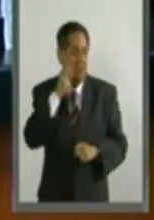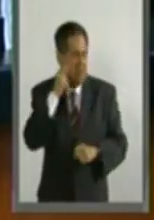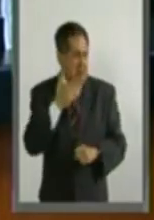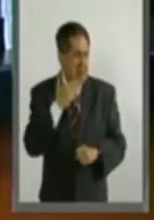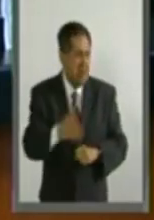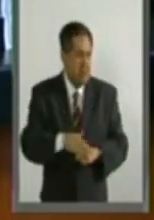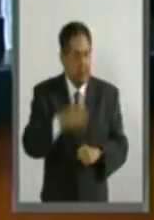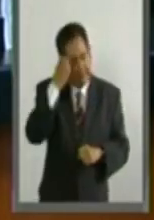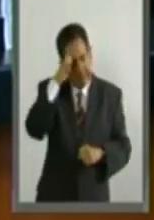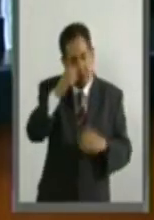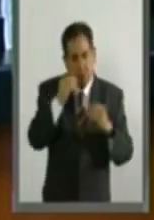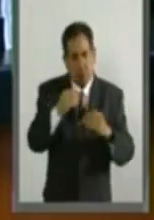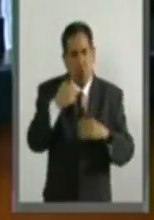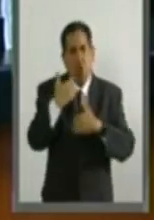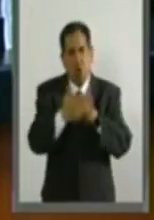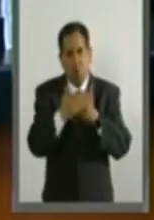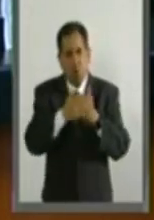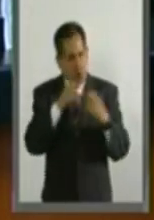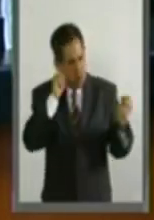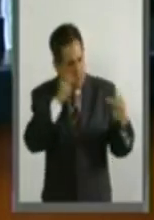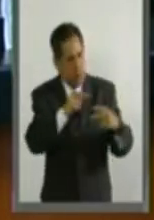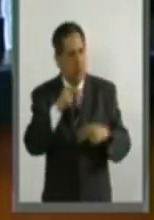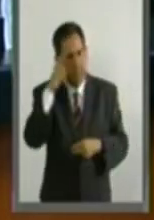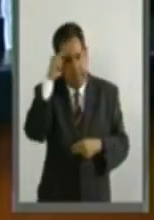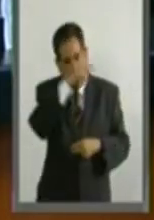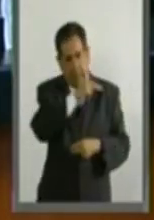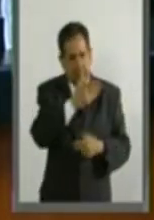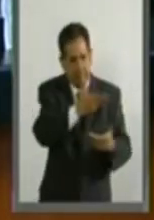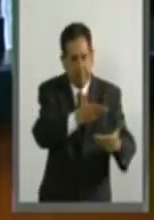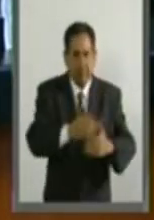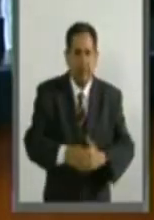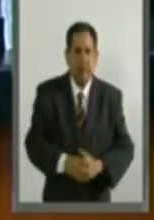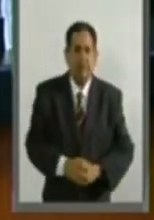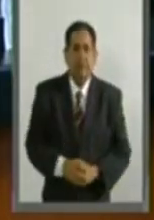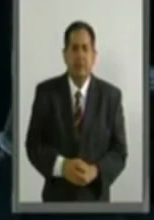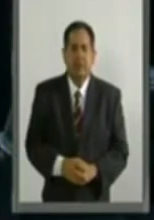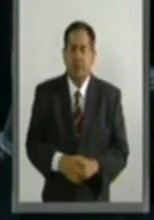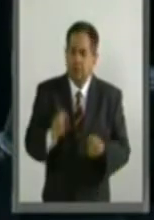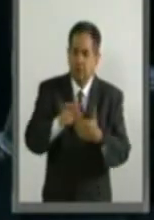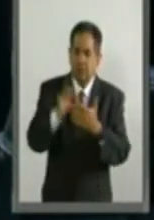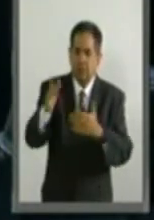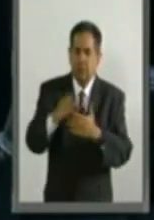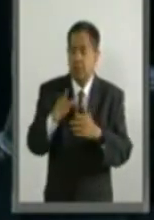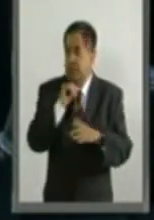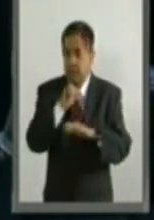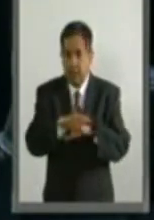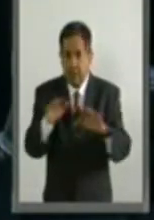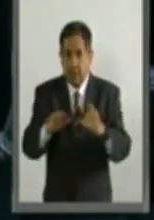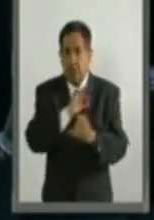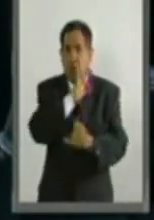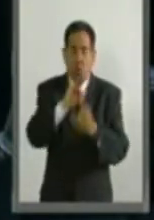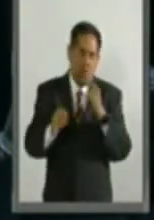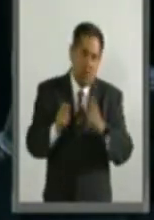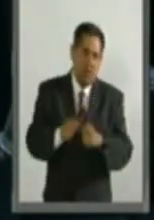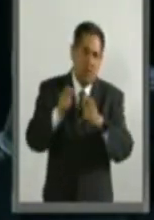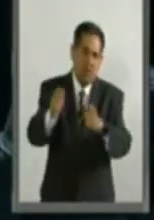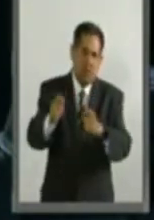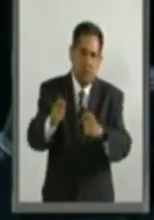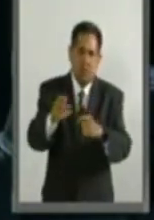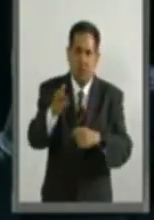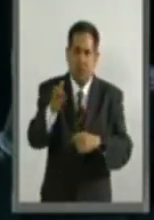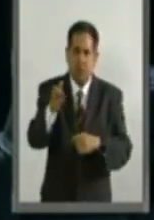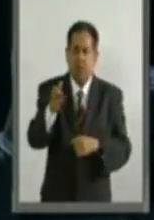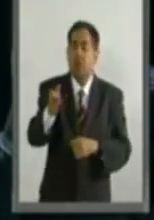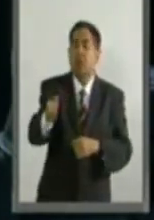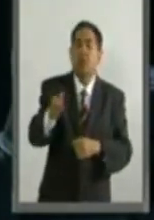extrañar y que estaremos pronto con ella allá en Nayarit. Gracias. Muchas gracias. Si ya no hay nadie más, por último, le doy el uso de la palabra. Por favor,